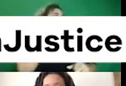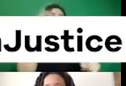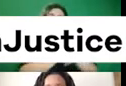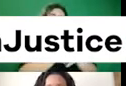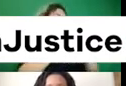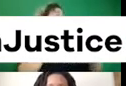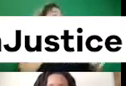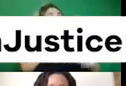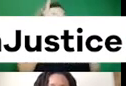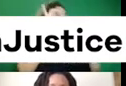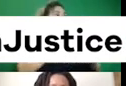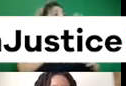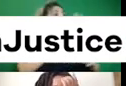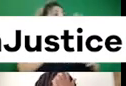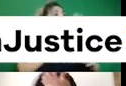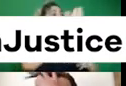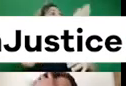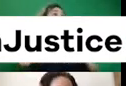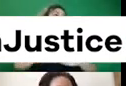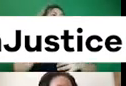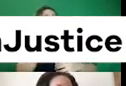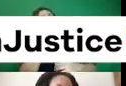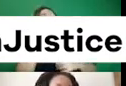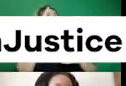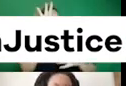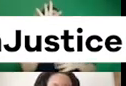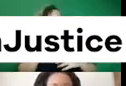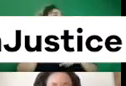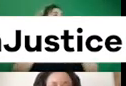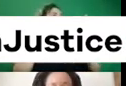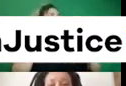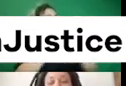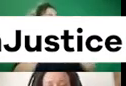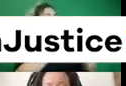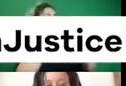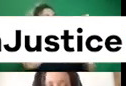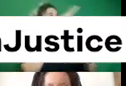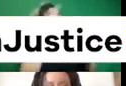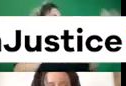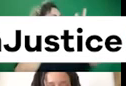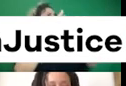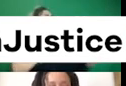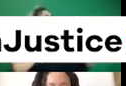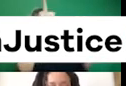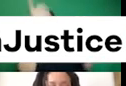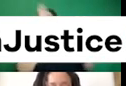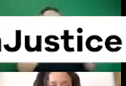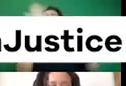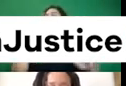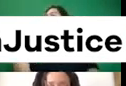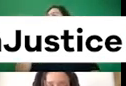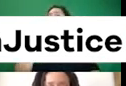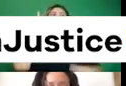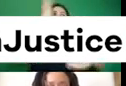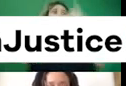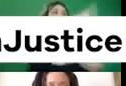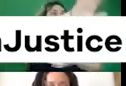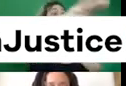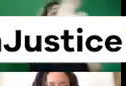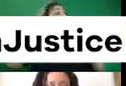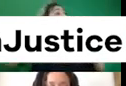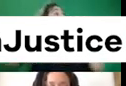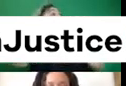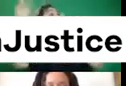pues estas comodidades negras están siendo dañadas por este vídeo es mucho más más